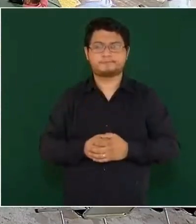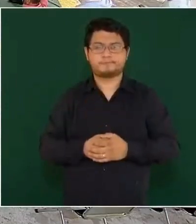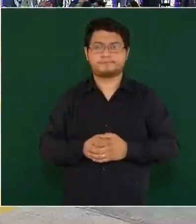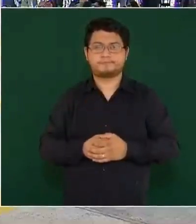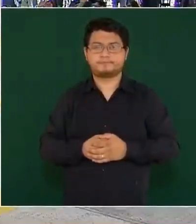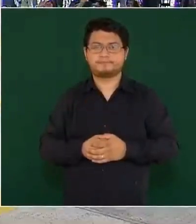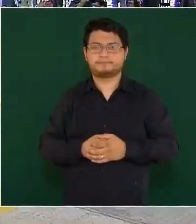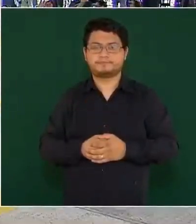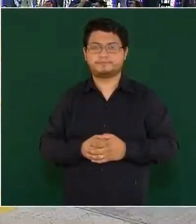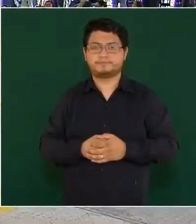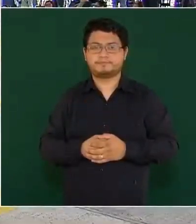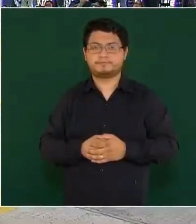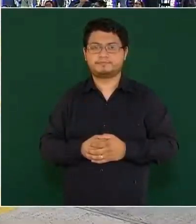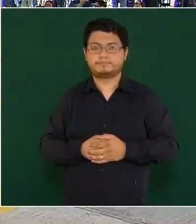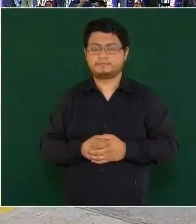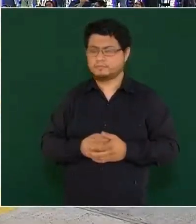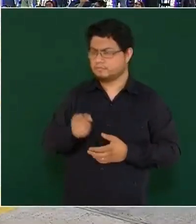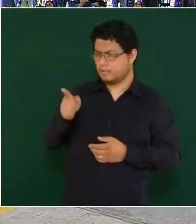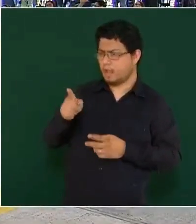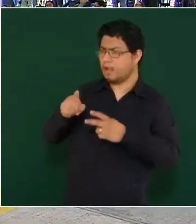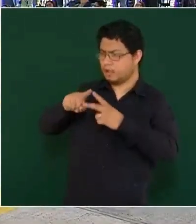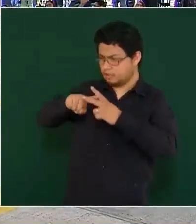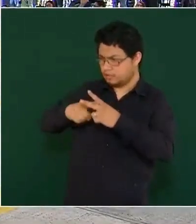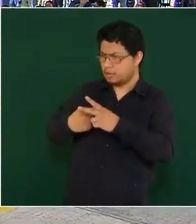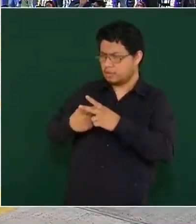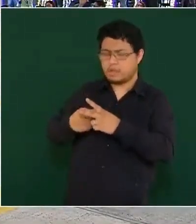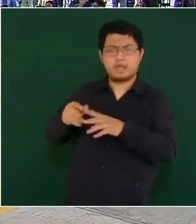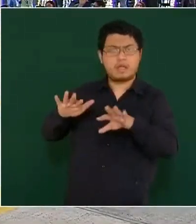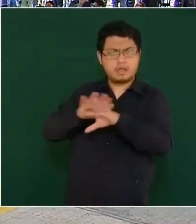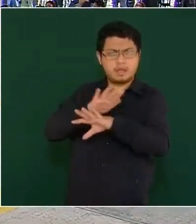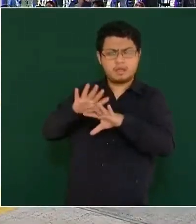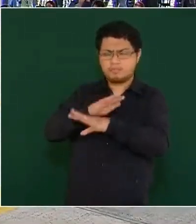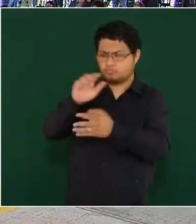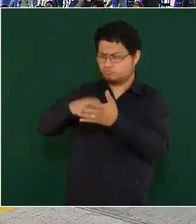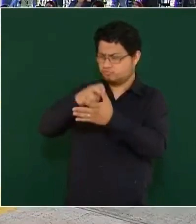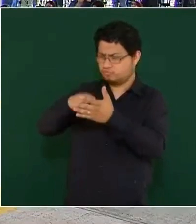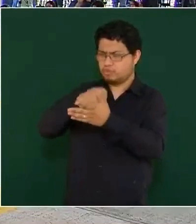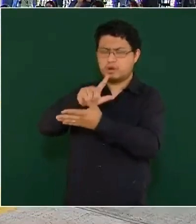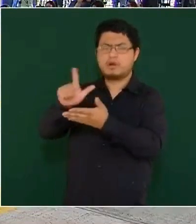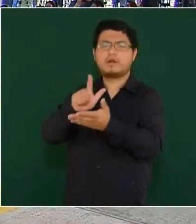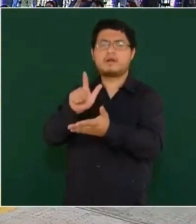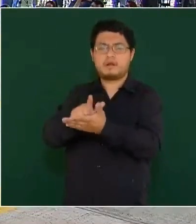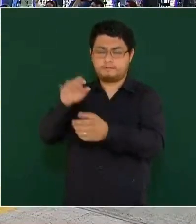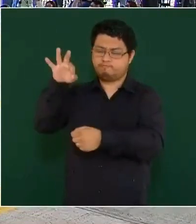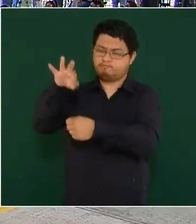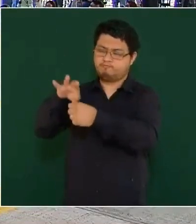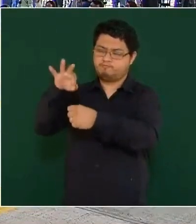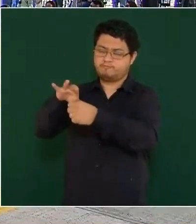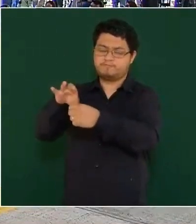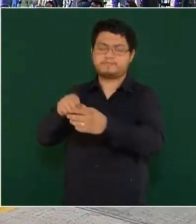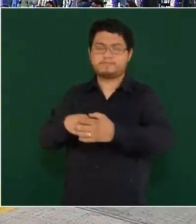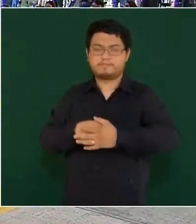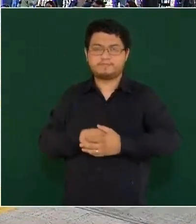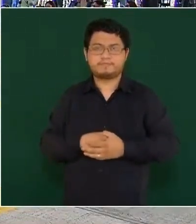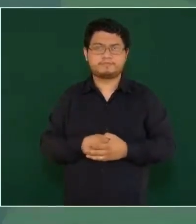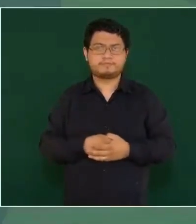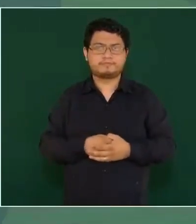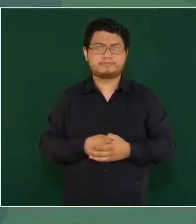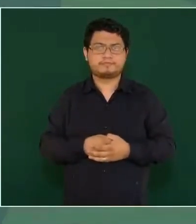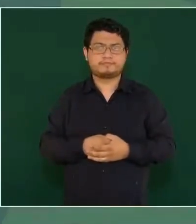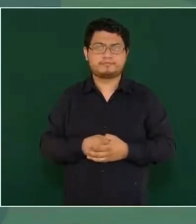es la iniciativa de reforma la ley electoral Sí porque